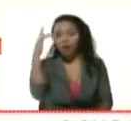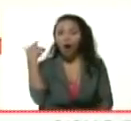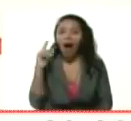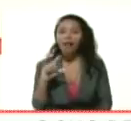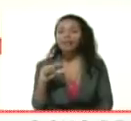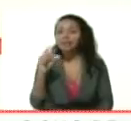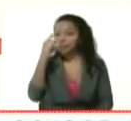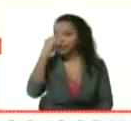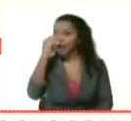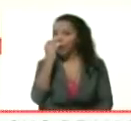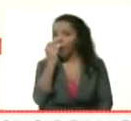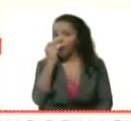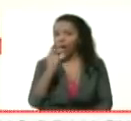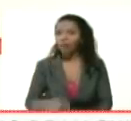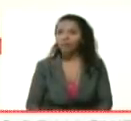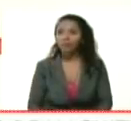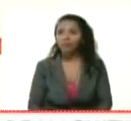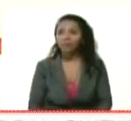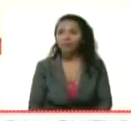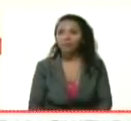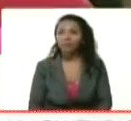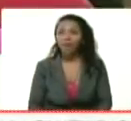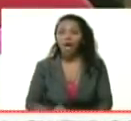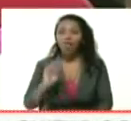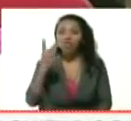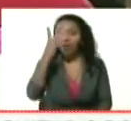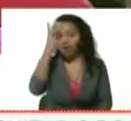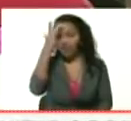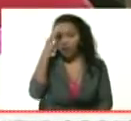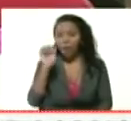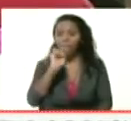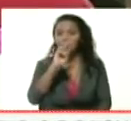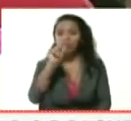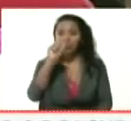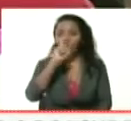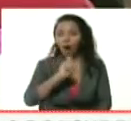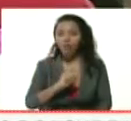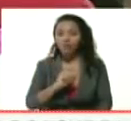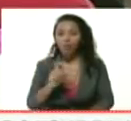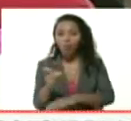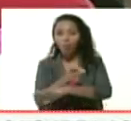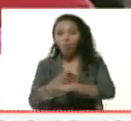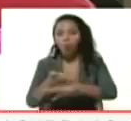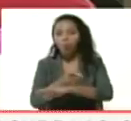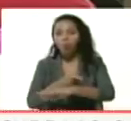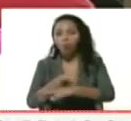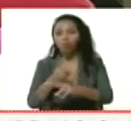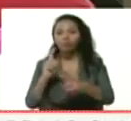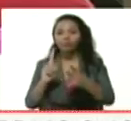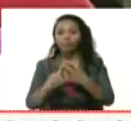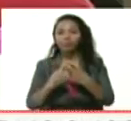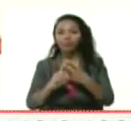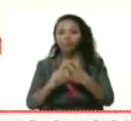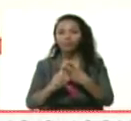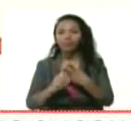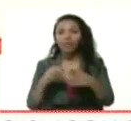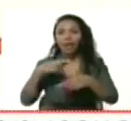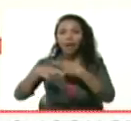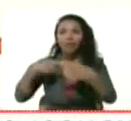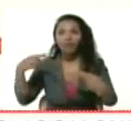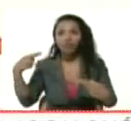aniversario de Zamora. El 2 de febrero, 21 años de gobierno 21 años de gobierno de la